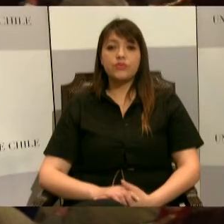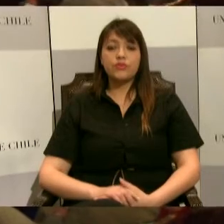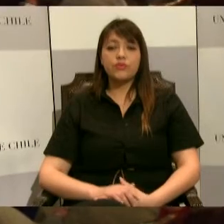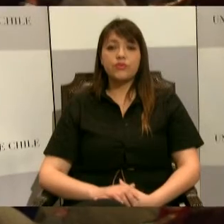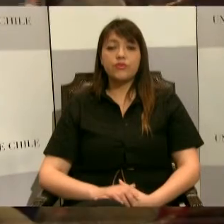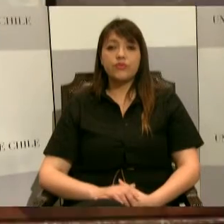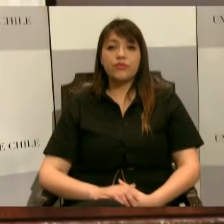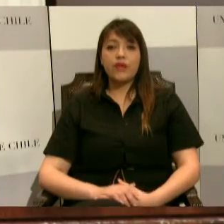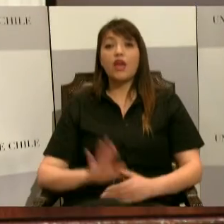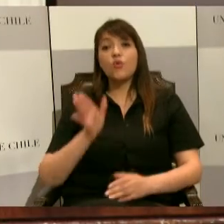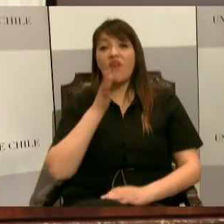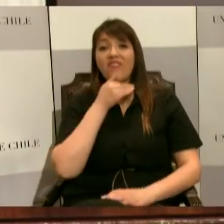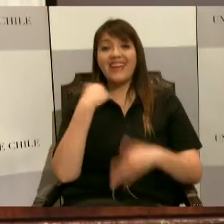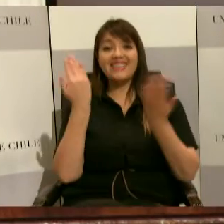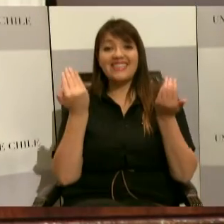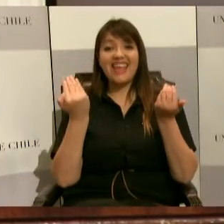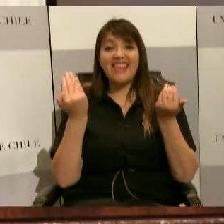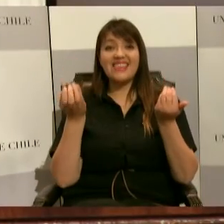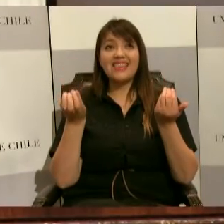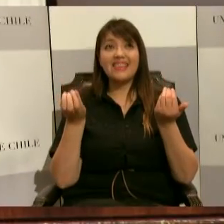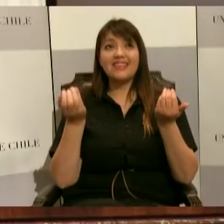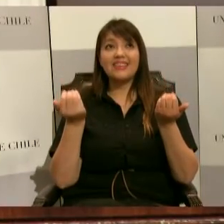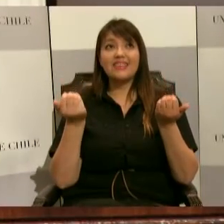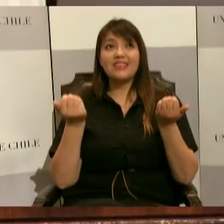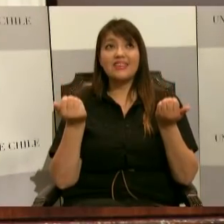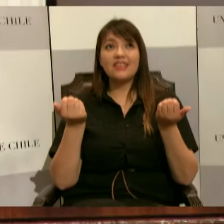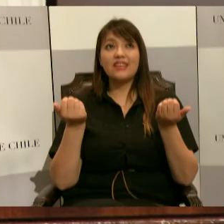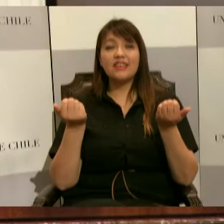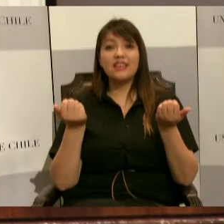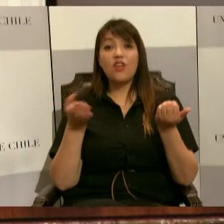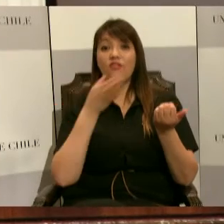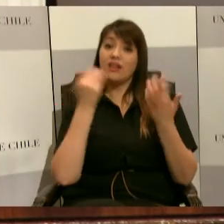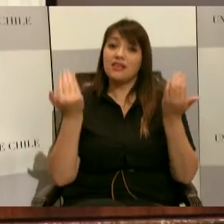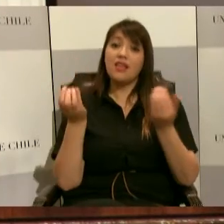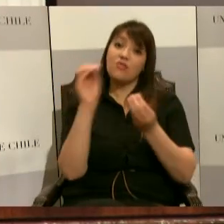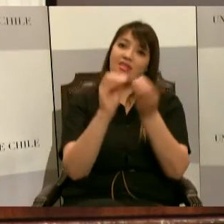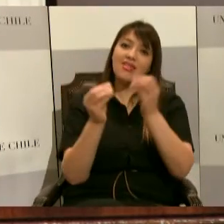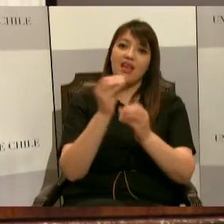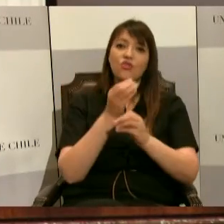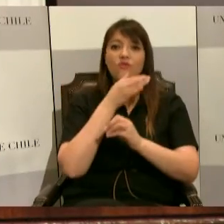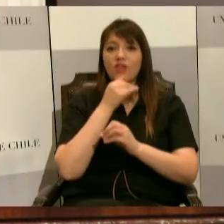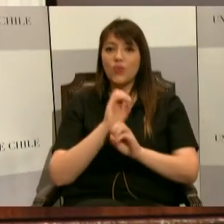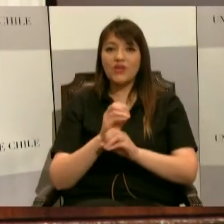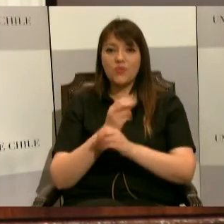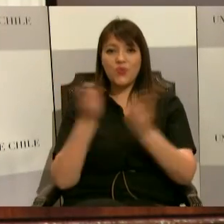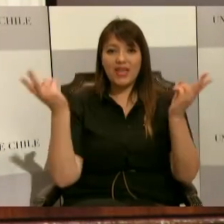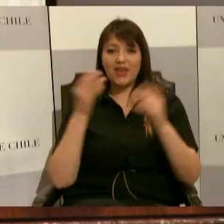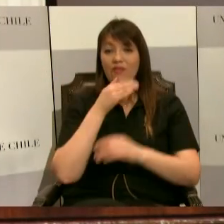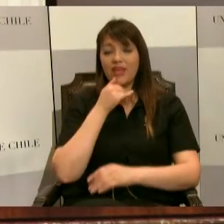Y no habría necesidad de agregarlo, quizás tan triste como lo anterior: no existe educación pública.